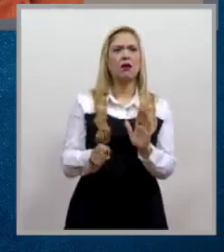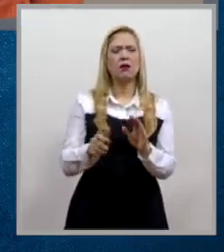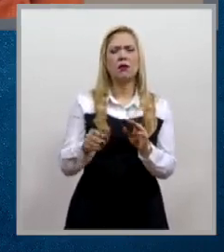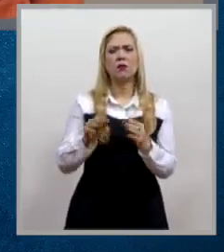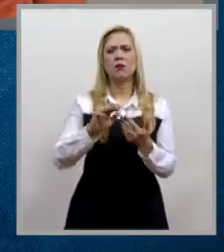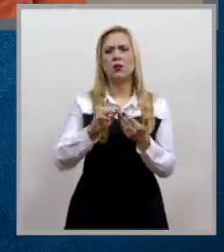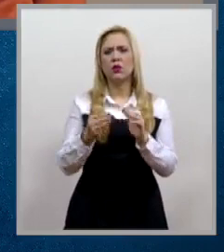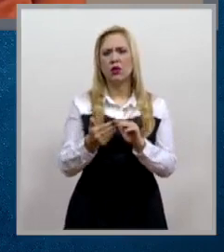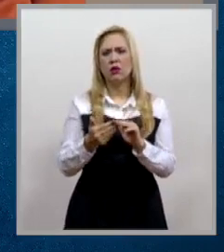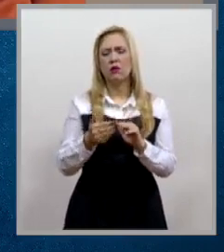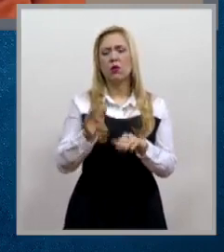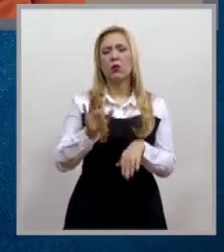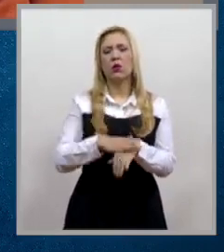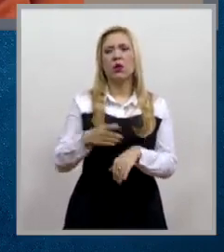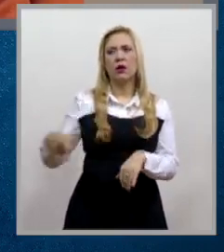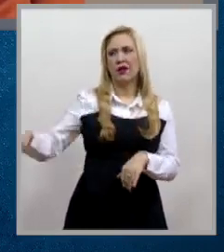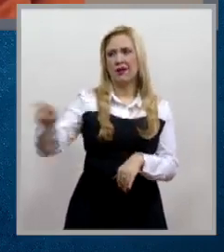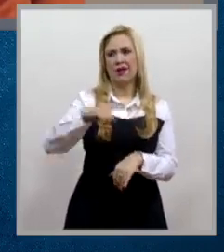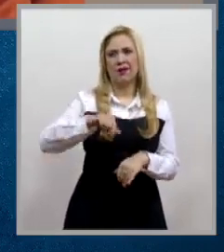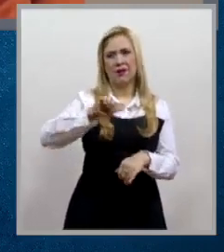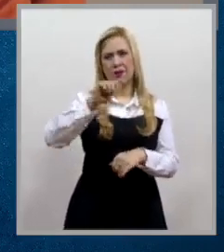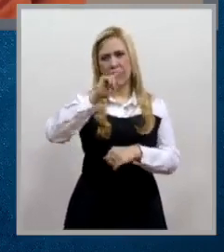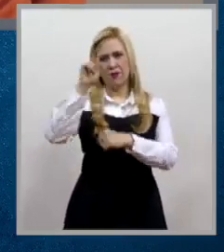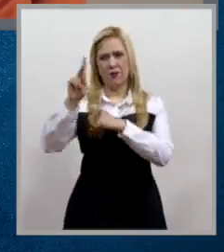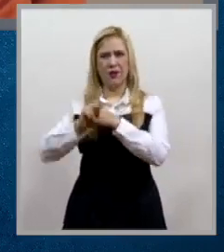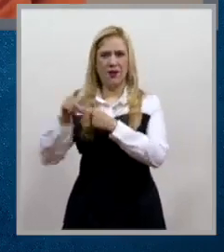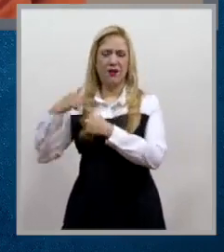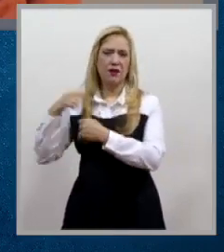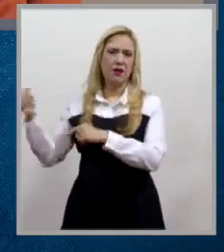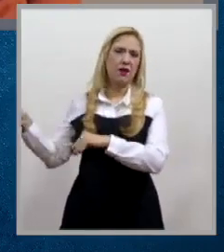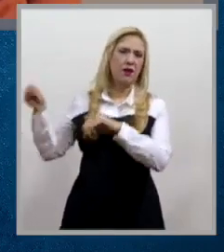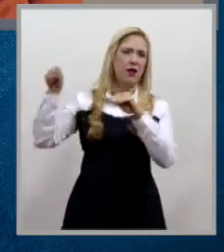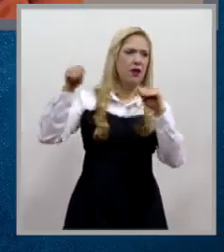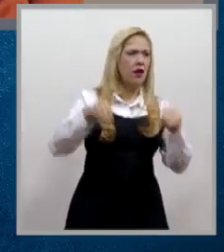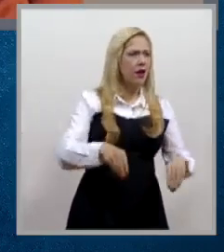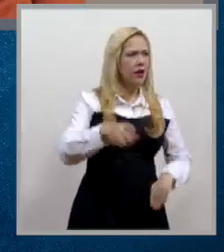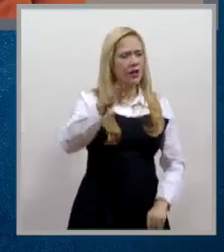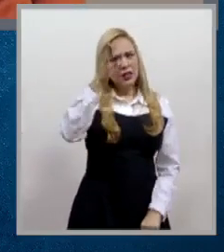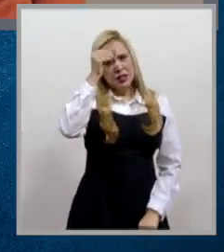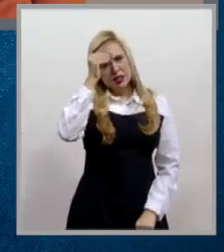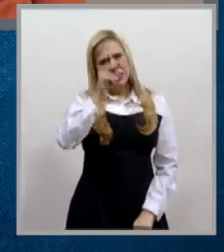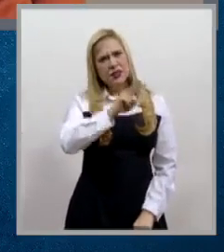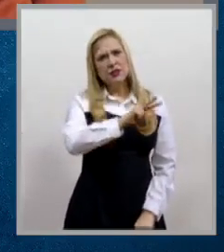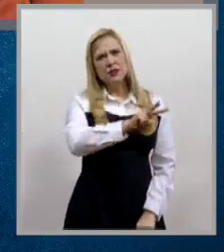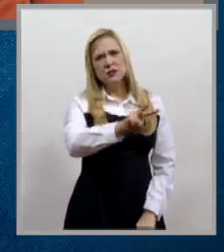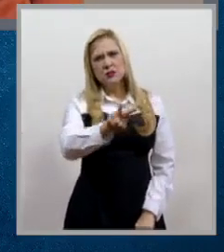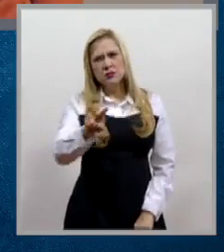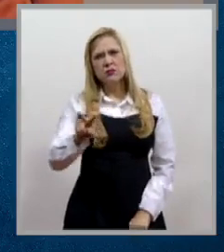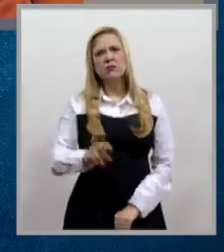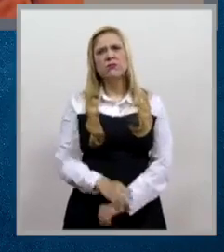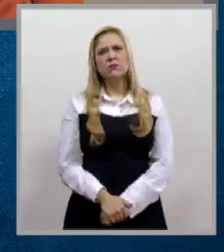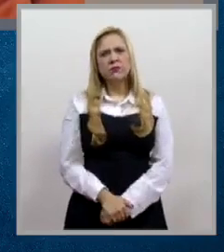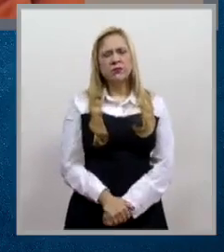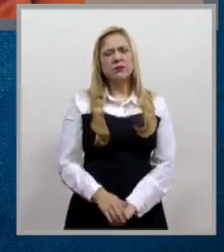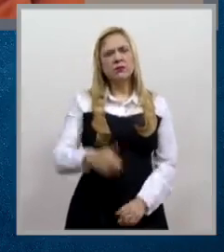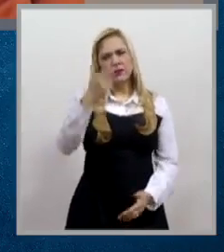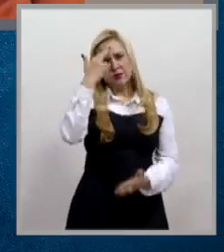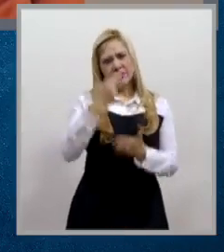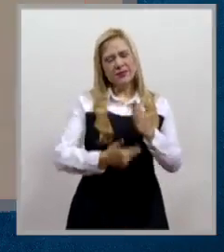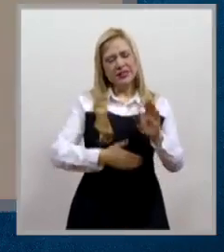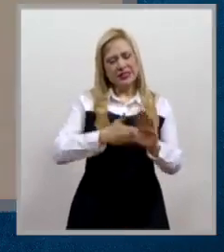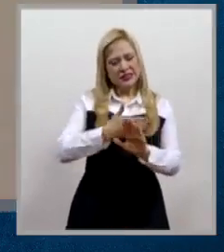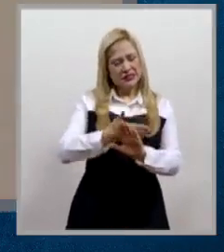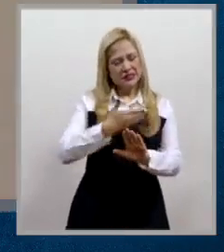muchas investigadoras extranjeras venimos a México a formarnos y aprender, las modalidades de